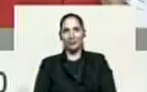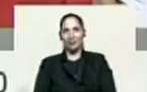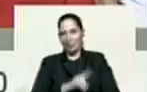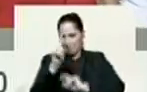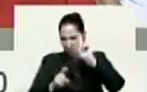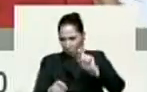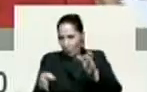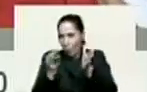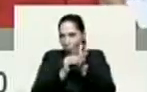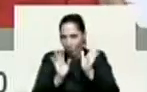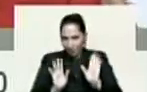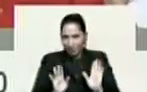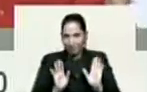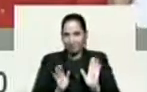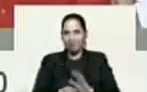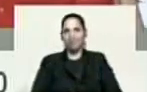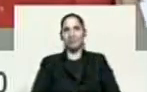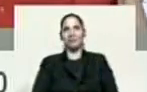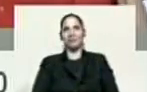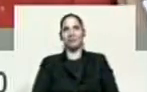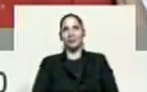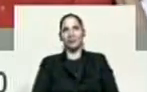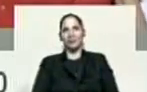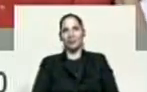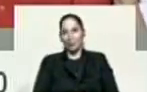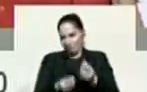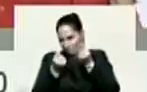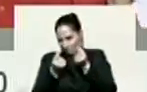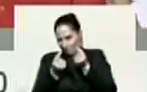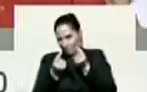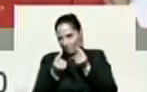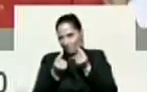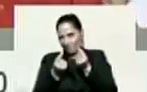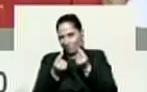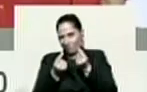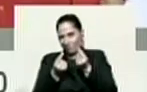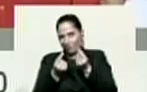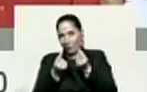Preguntamos otra vez. Un